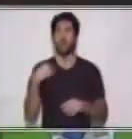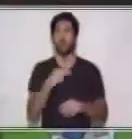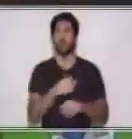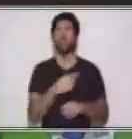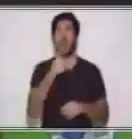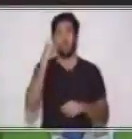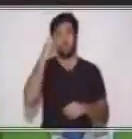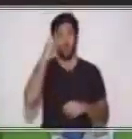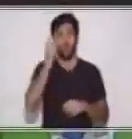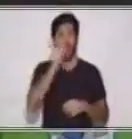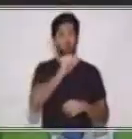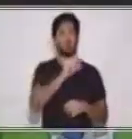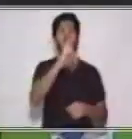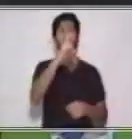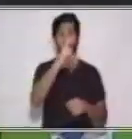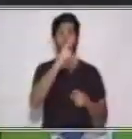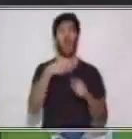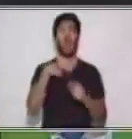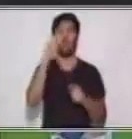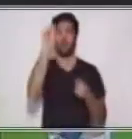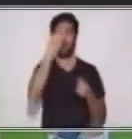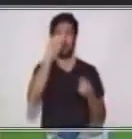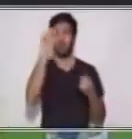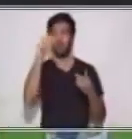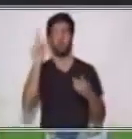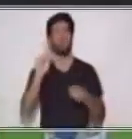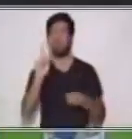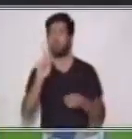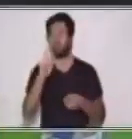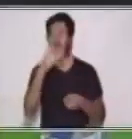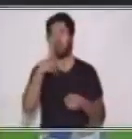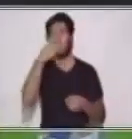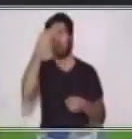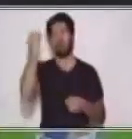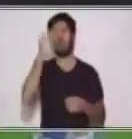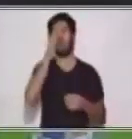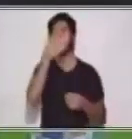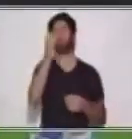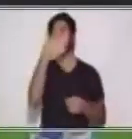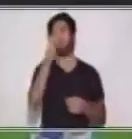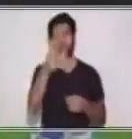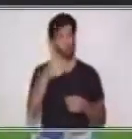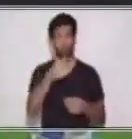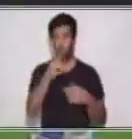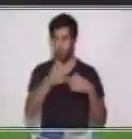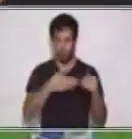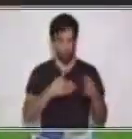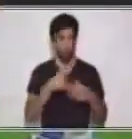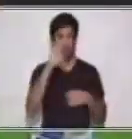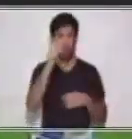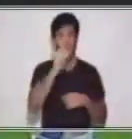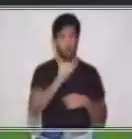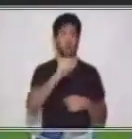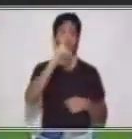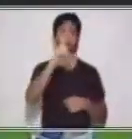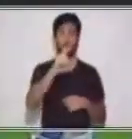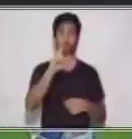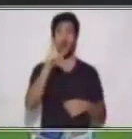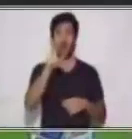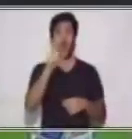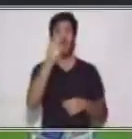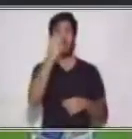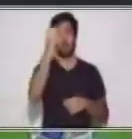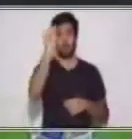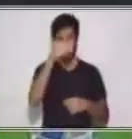son mayúsculas, no acentuamos las letras. Y en este caso, pues, aunque sean letras mayúsculas o